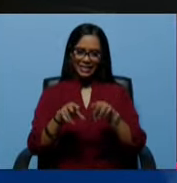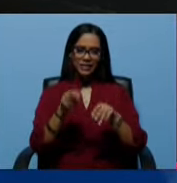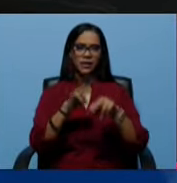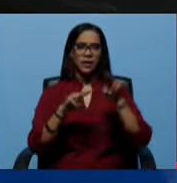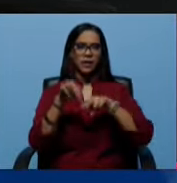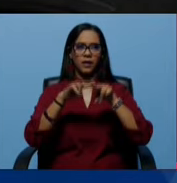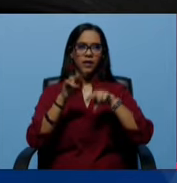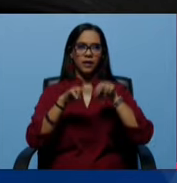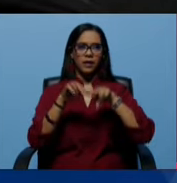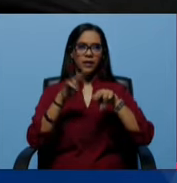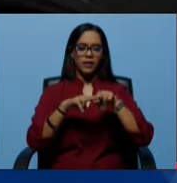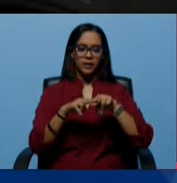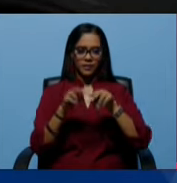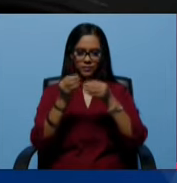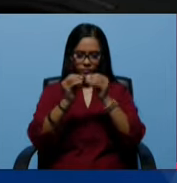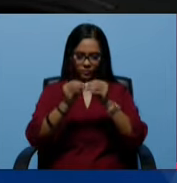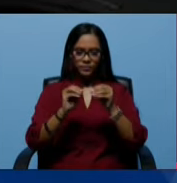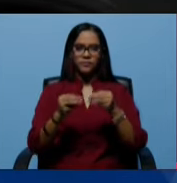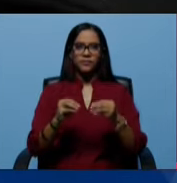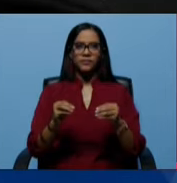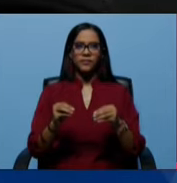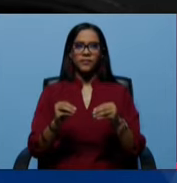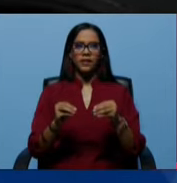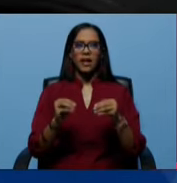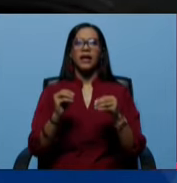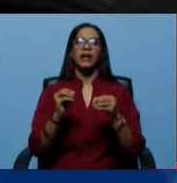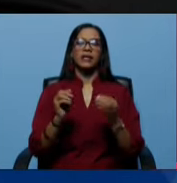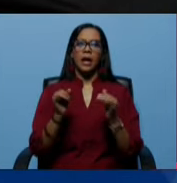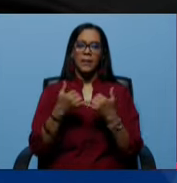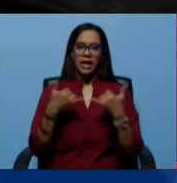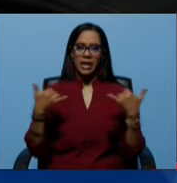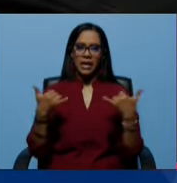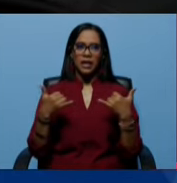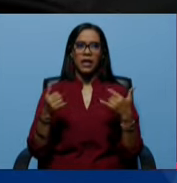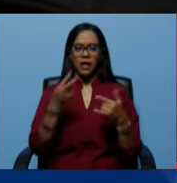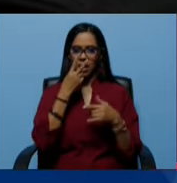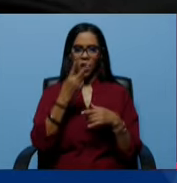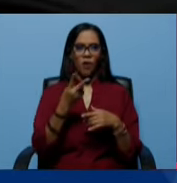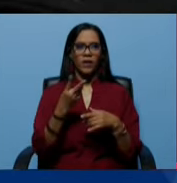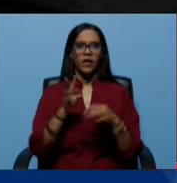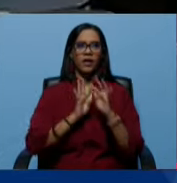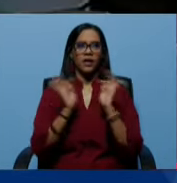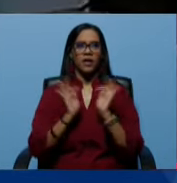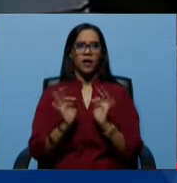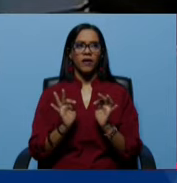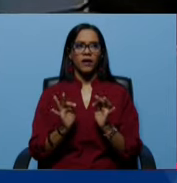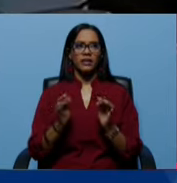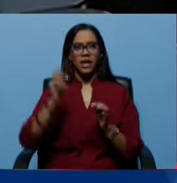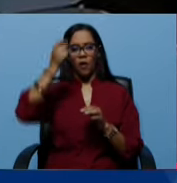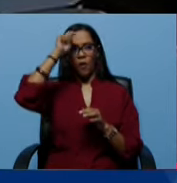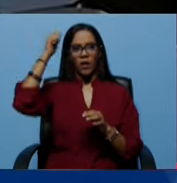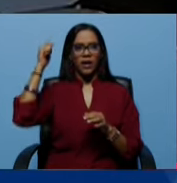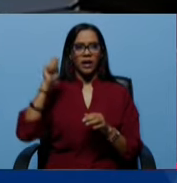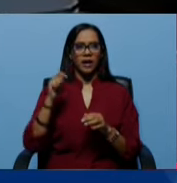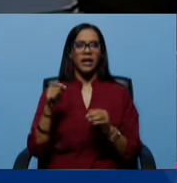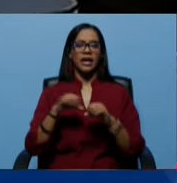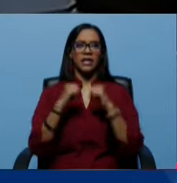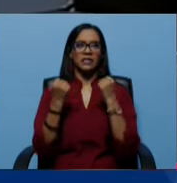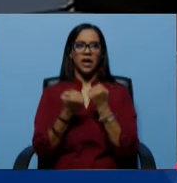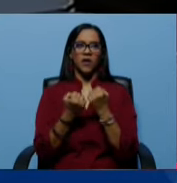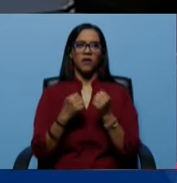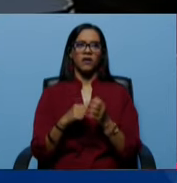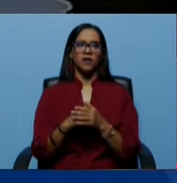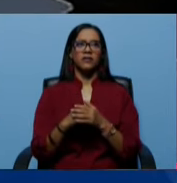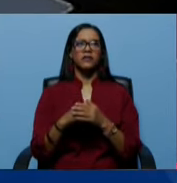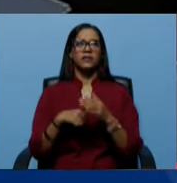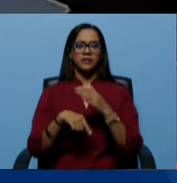formativo Tinkercad, que también es completamente en línea, y también lo ven de manera teórica en el salón. Vamos a darle